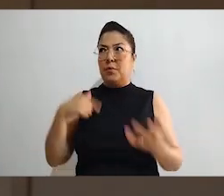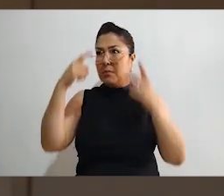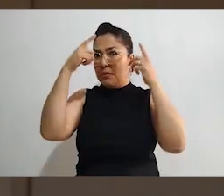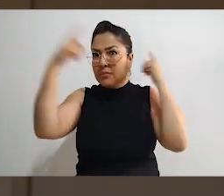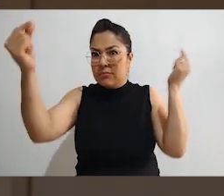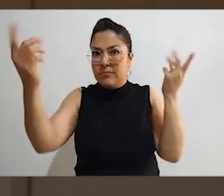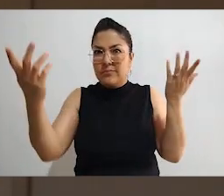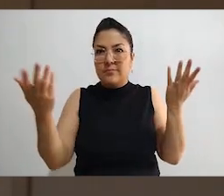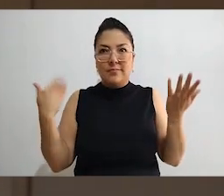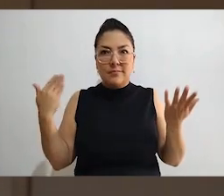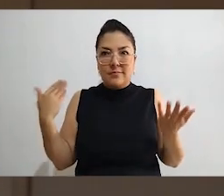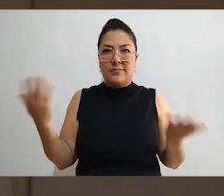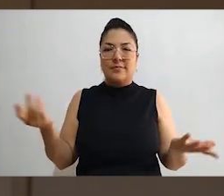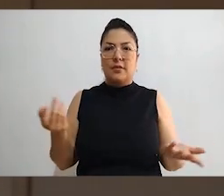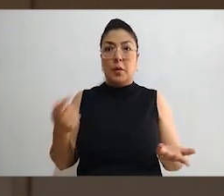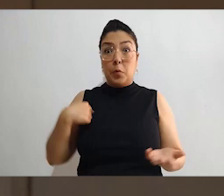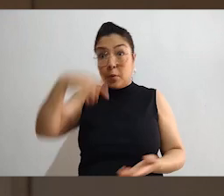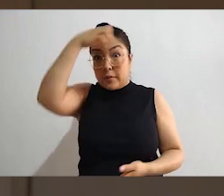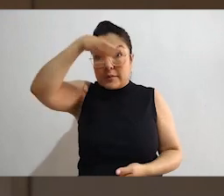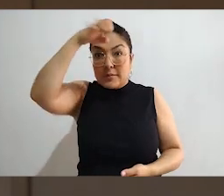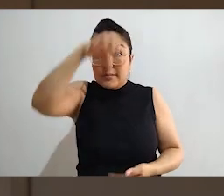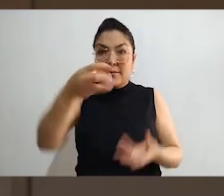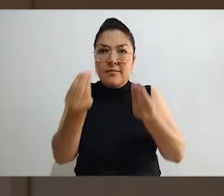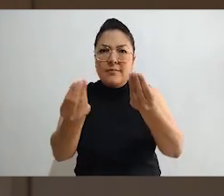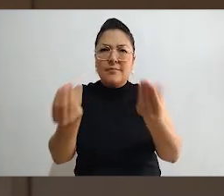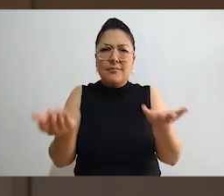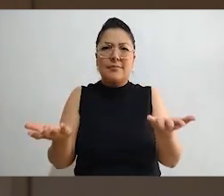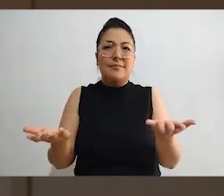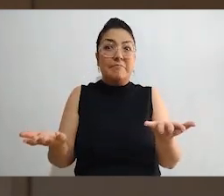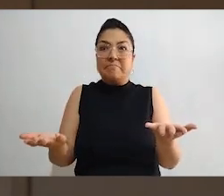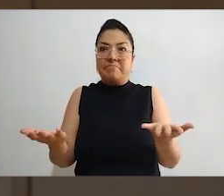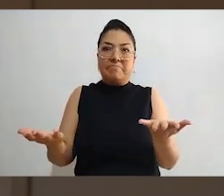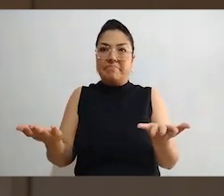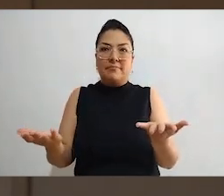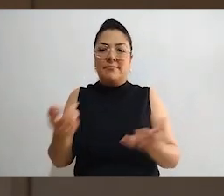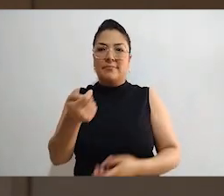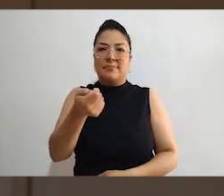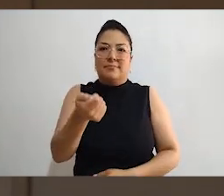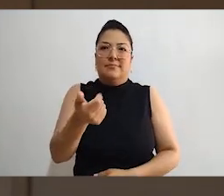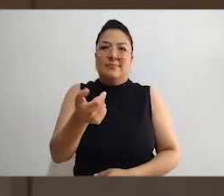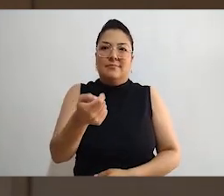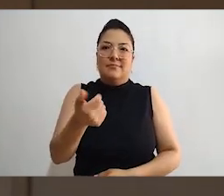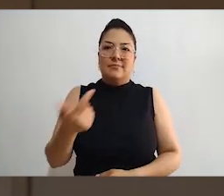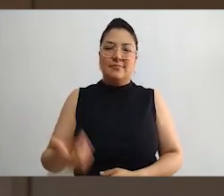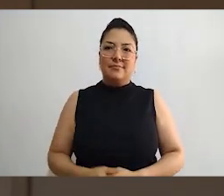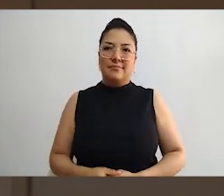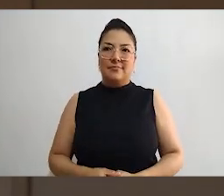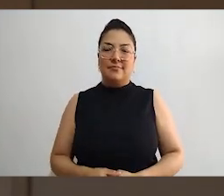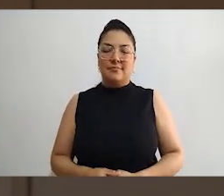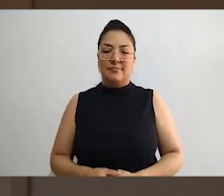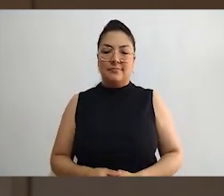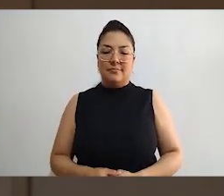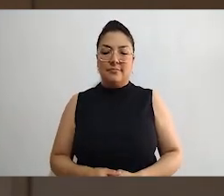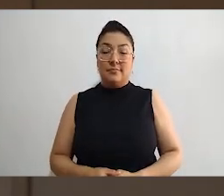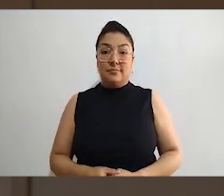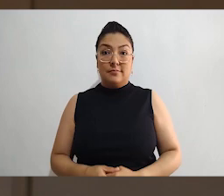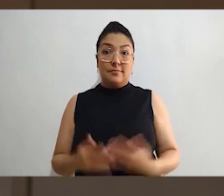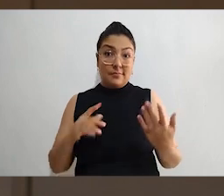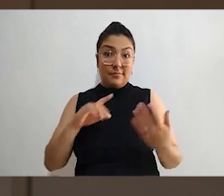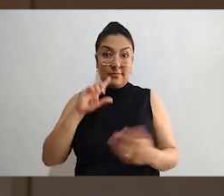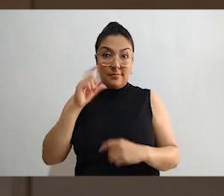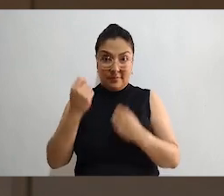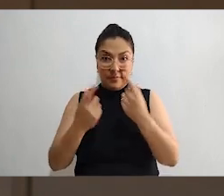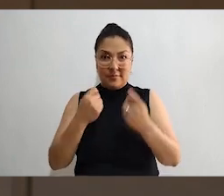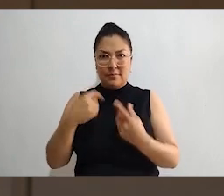sea, la verdad, no todos los jóvenes tienen experiencia acumulada a una edad temprana. Luego, creen que